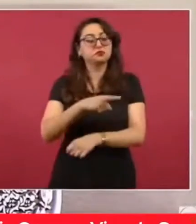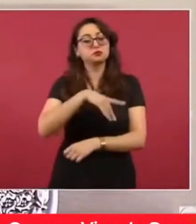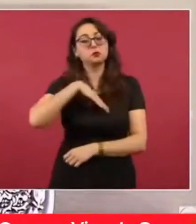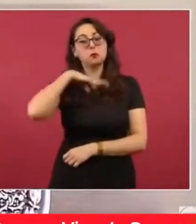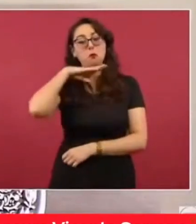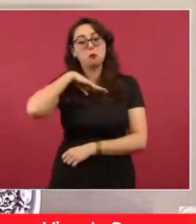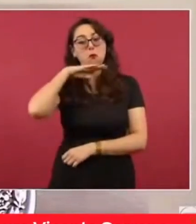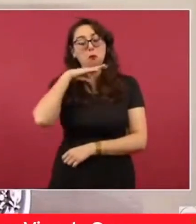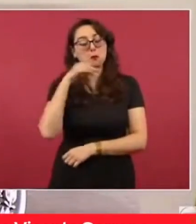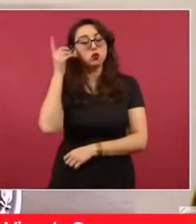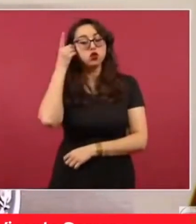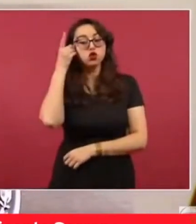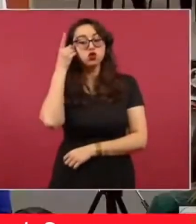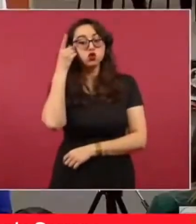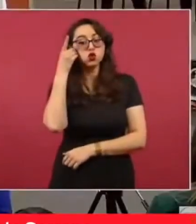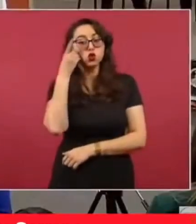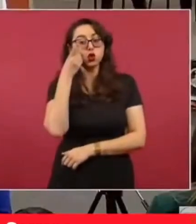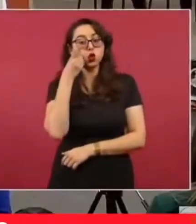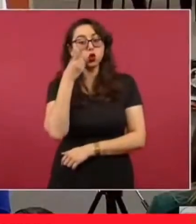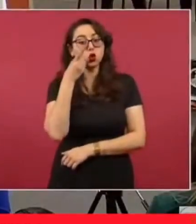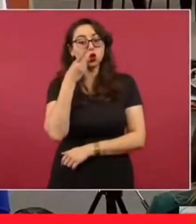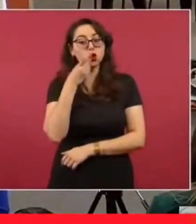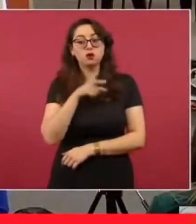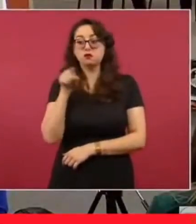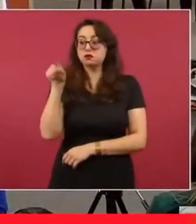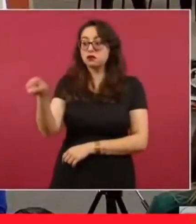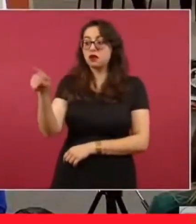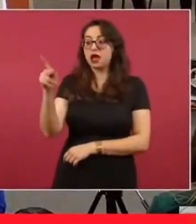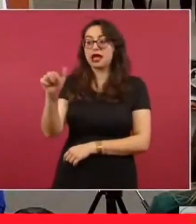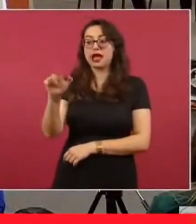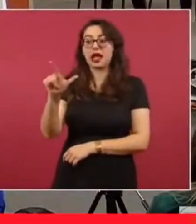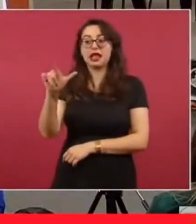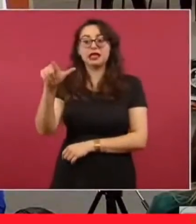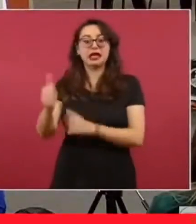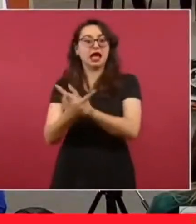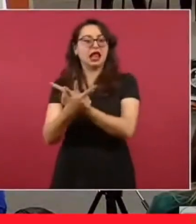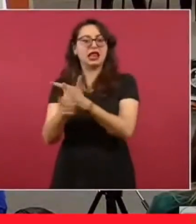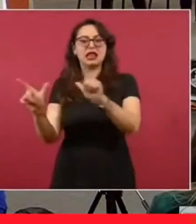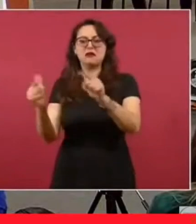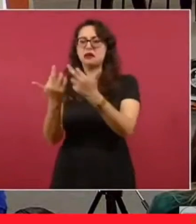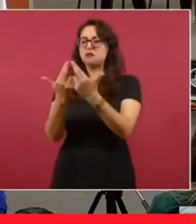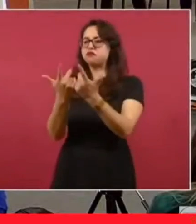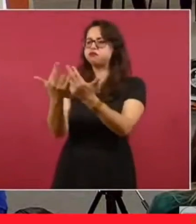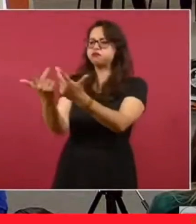dormidos en sueño cuando todo esto pasaba